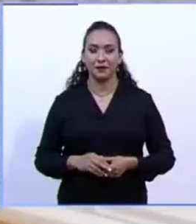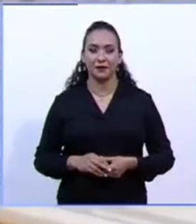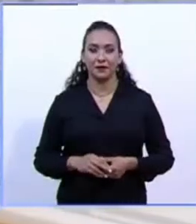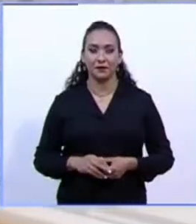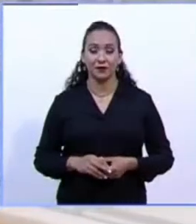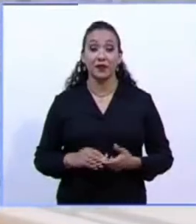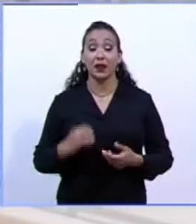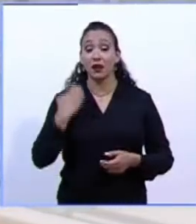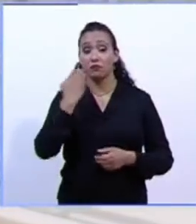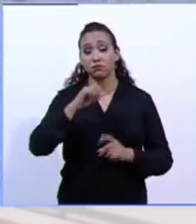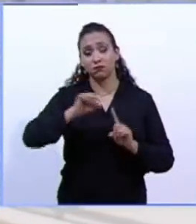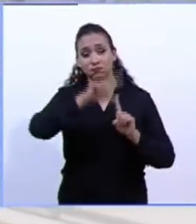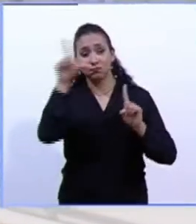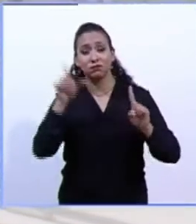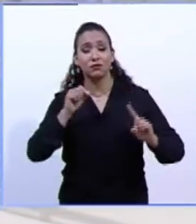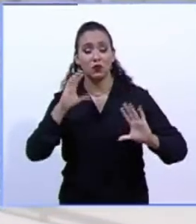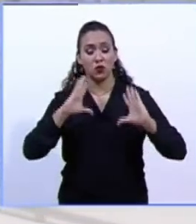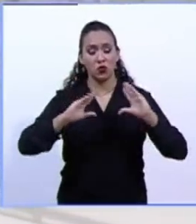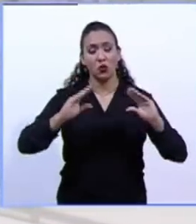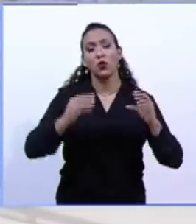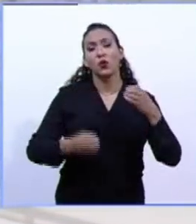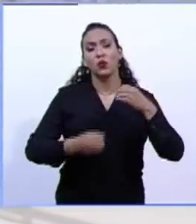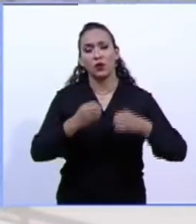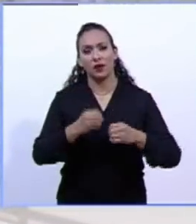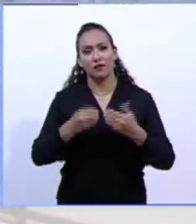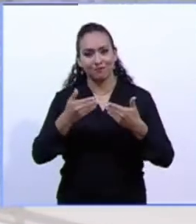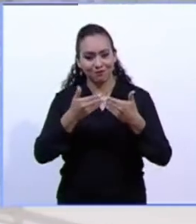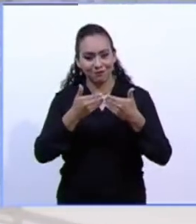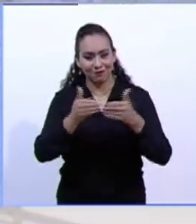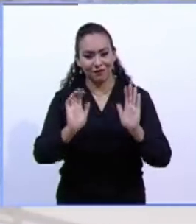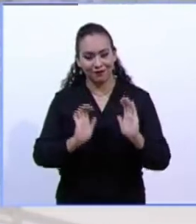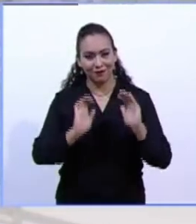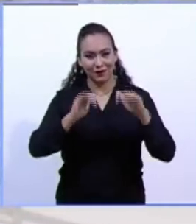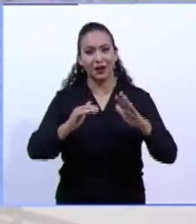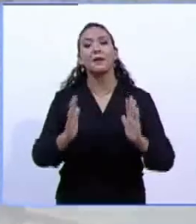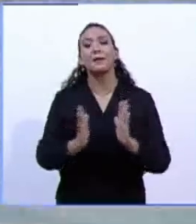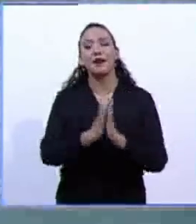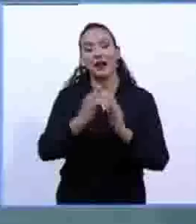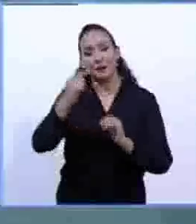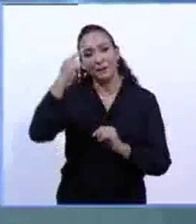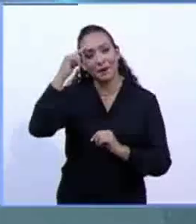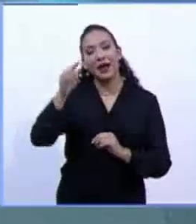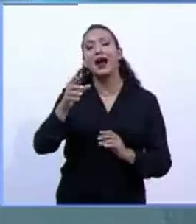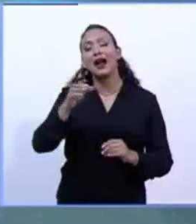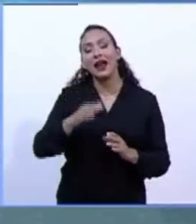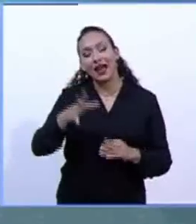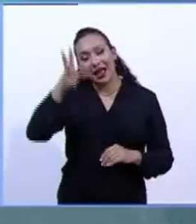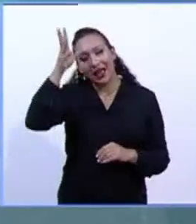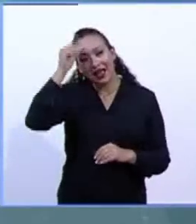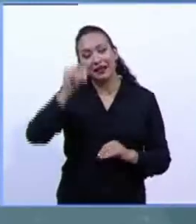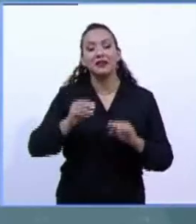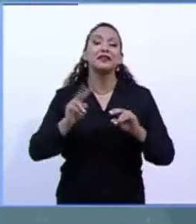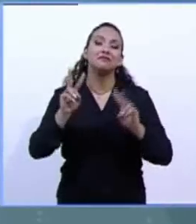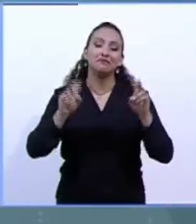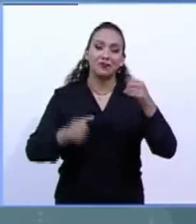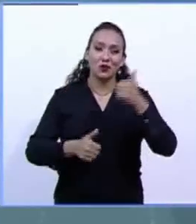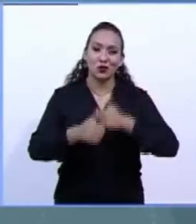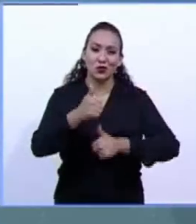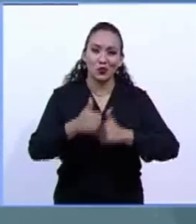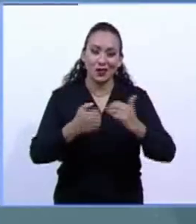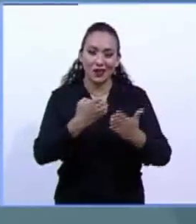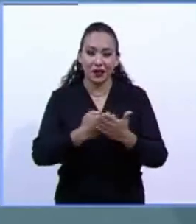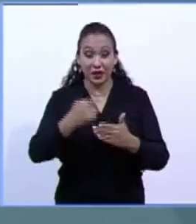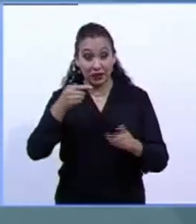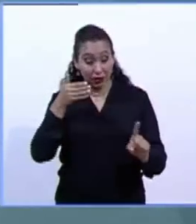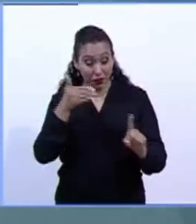La Escuela Federal de Formación Judicial abrió la convocatoria para participar en el Diplomado en Competencia Económica y Regulación y está dirigido